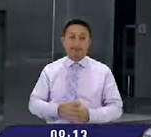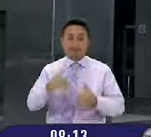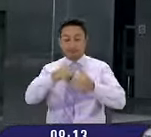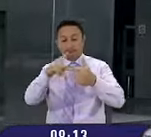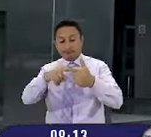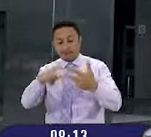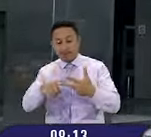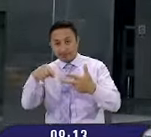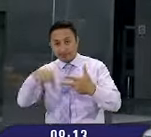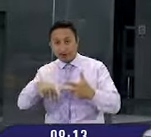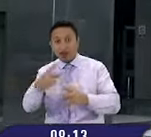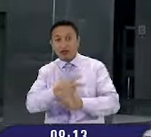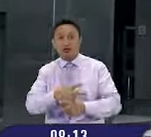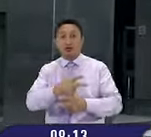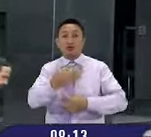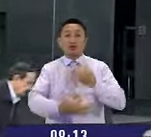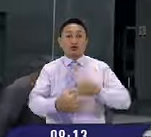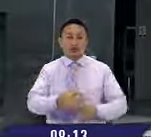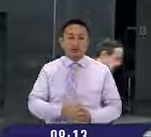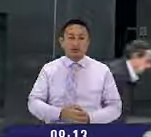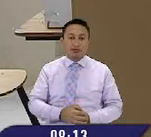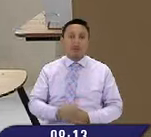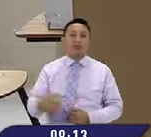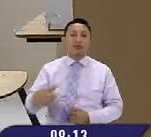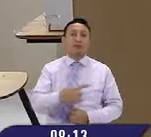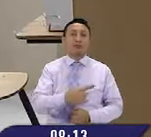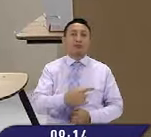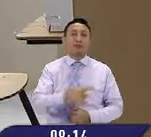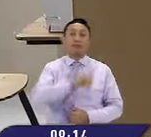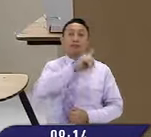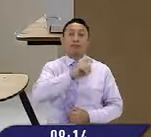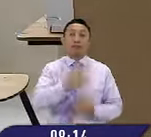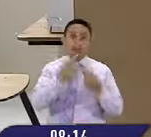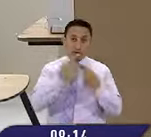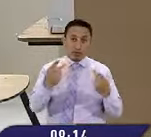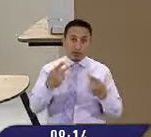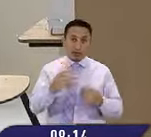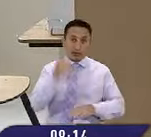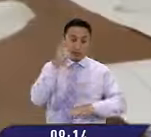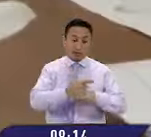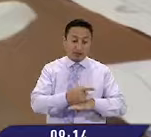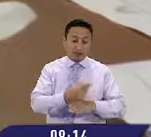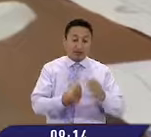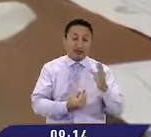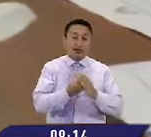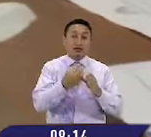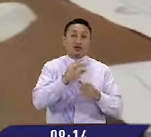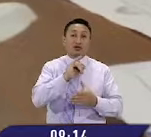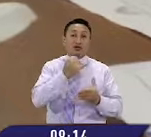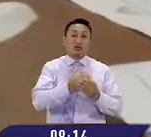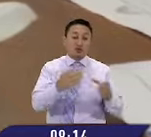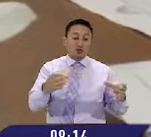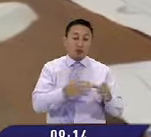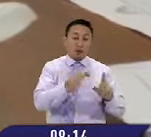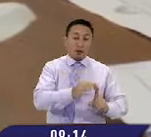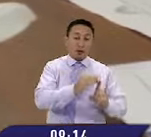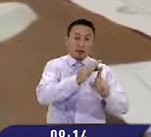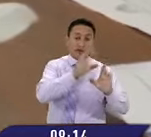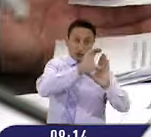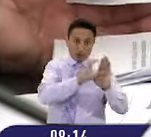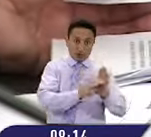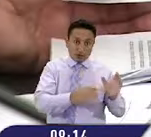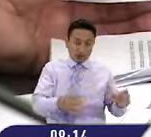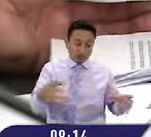Consejo de la Judicatura tiene la tarea de implementar lo dispuesto en la consulta popular para la creación de judicaturas especializadas en materia